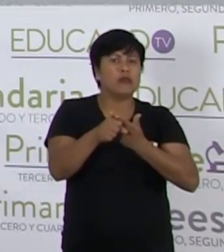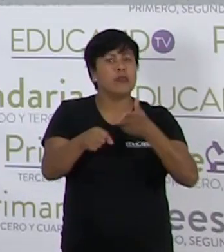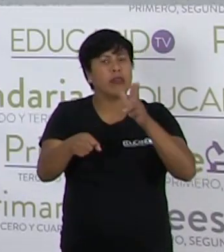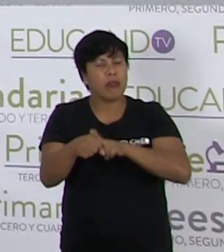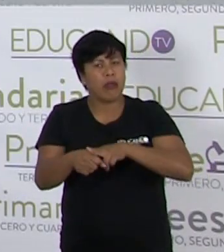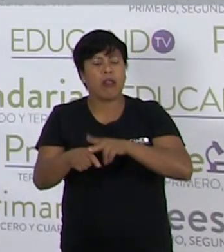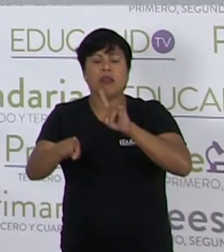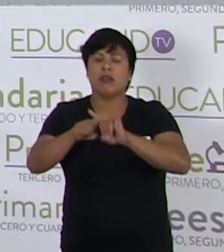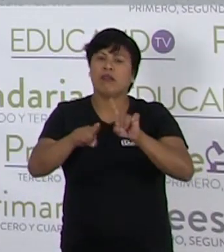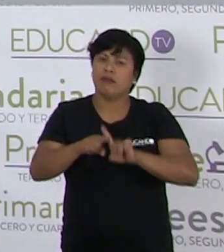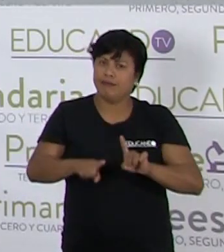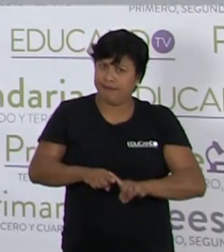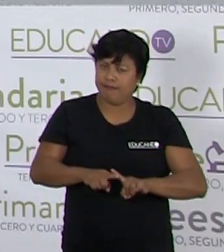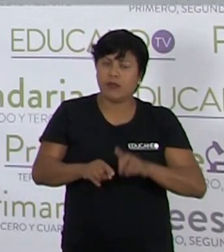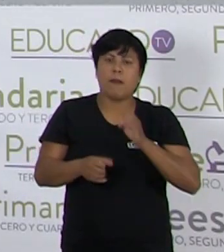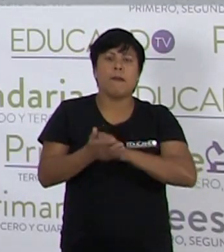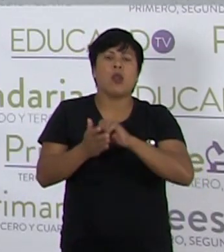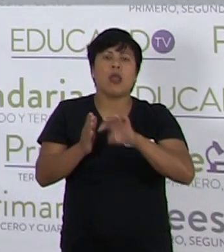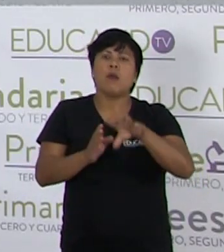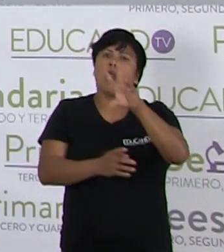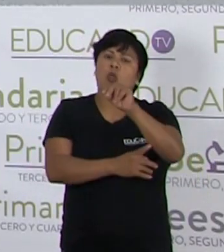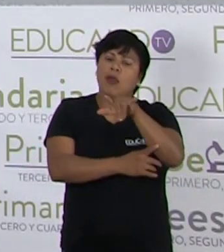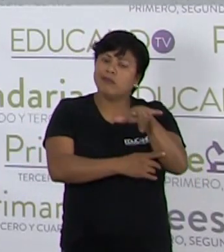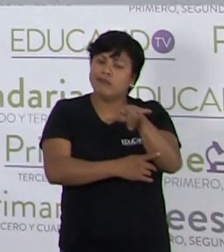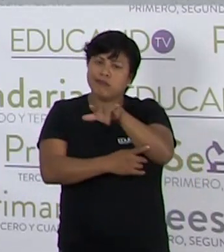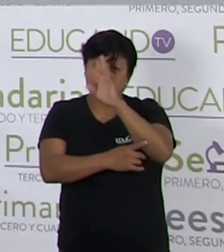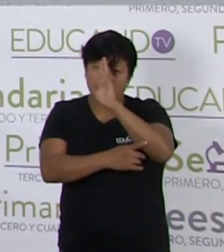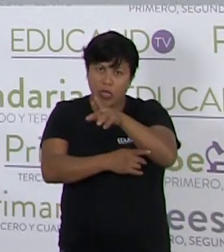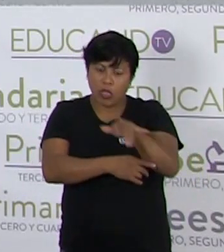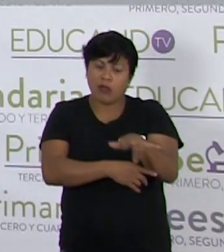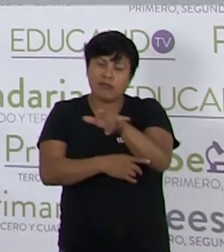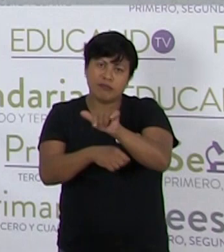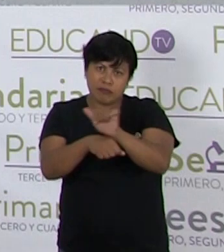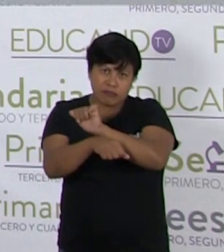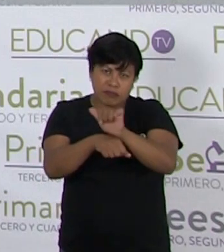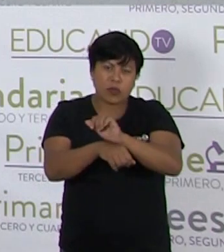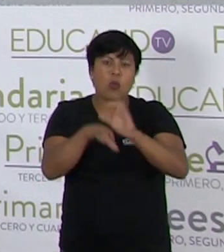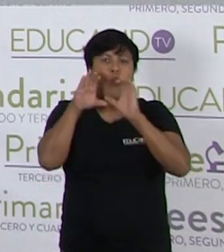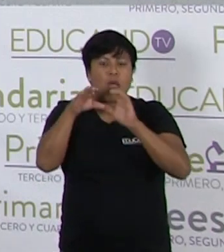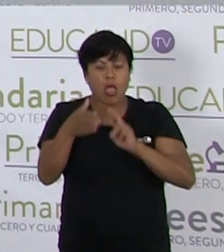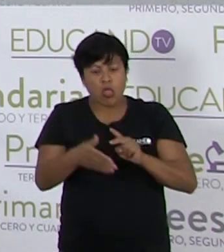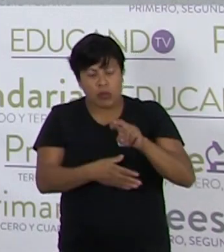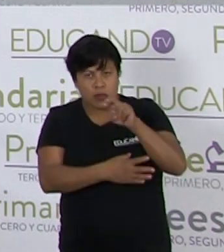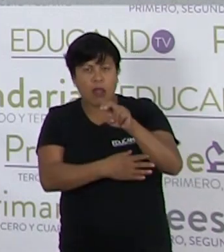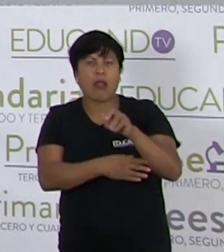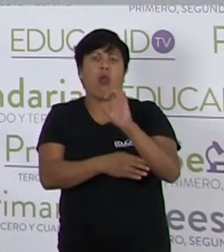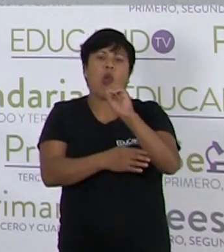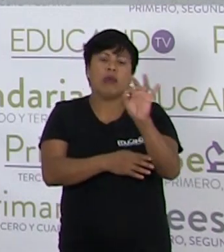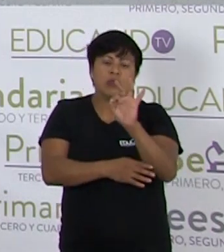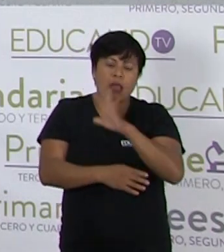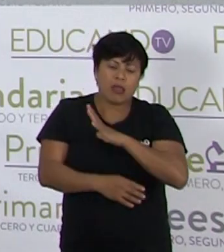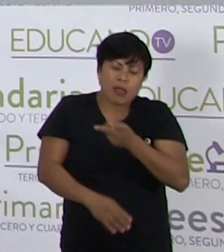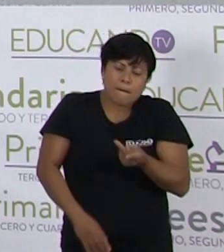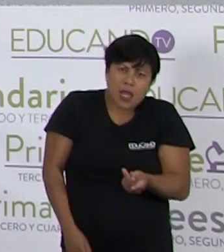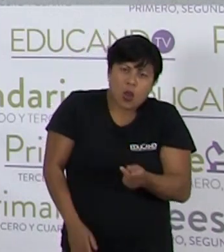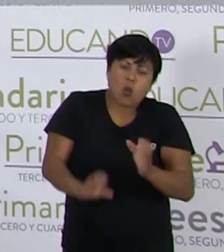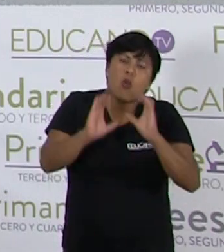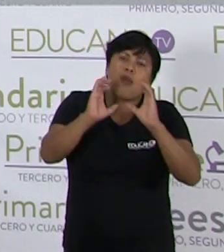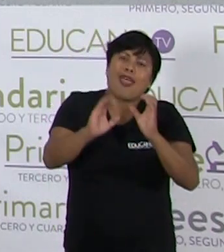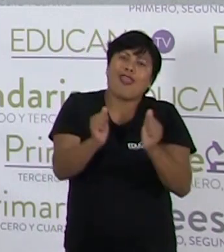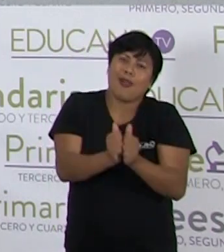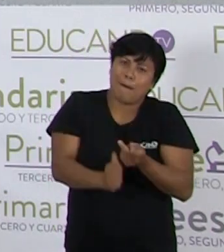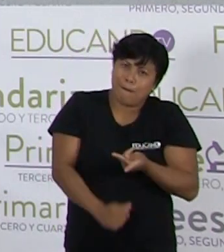en cualquier lado. Por ejemplo, de no estacionarse, de cuidado con las escaleras, o si está un perrito por ahí, cuidado con el